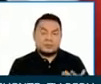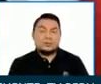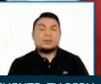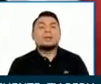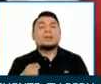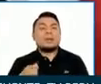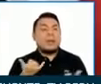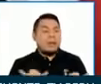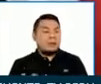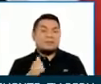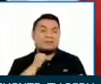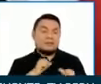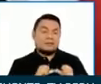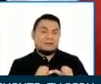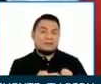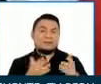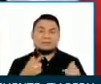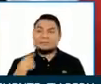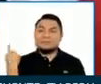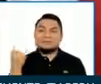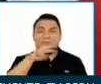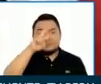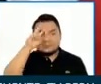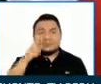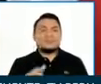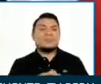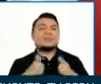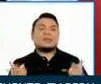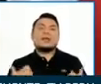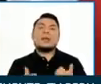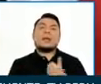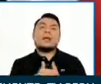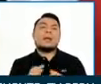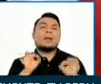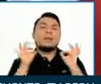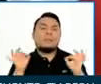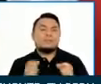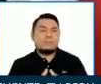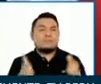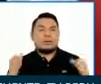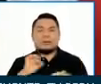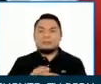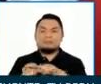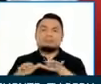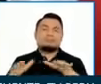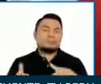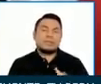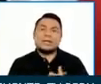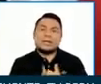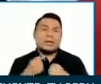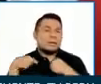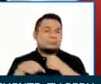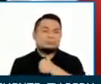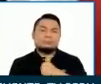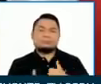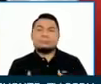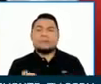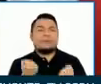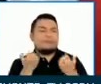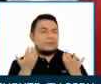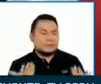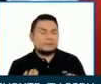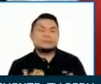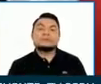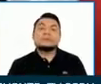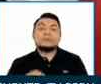estamos en gran parte de nuestro país en un riesgo muy alto, en un riesgo extremo. Así